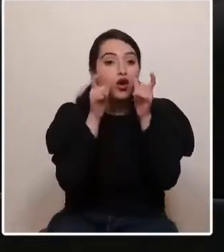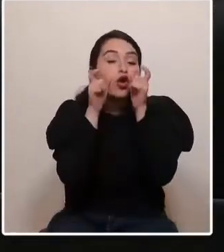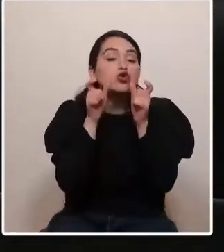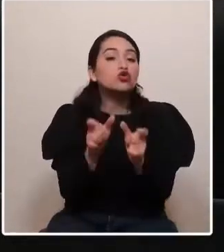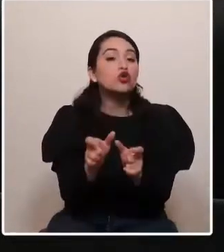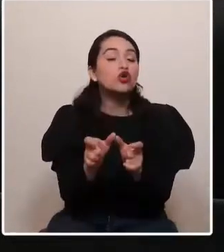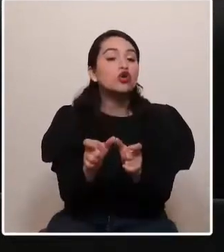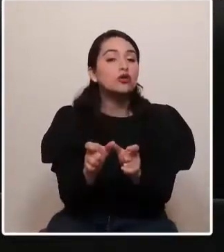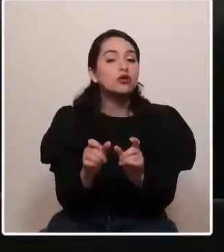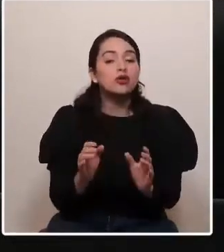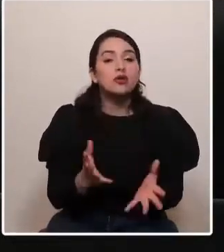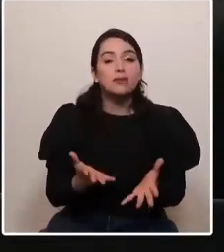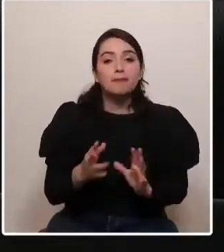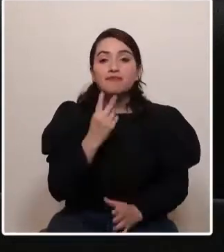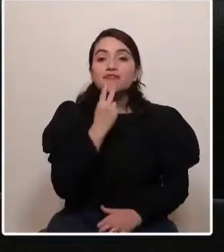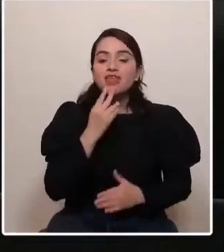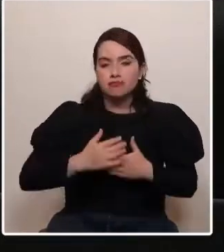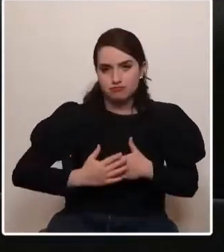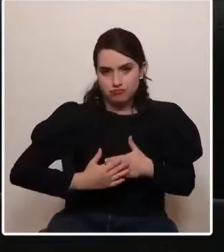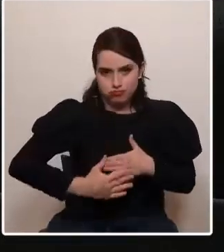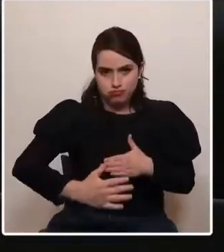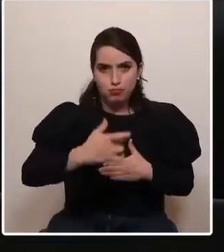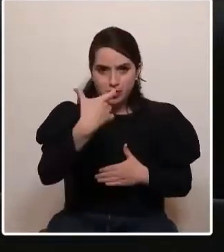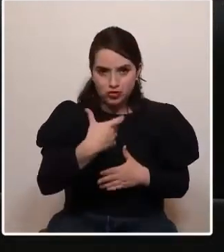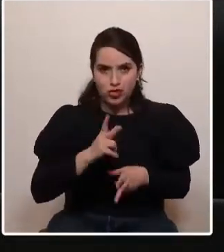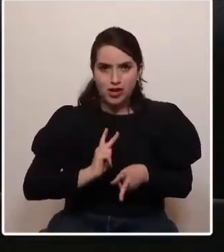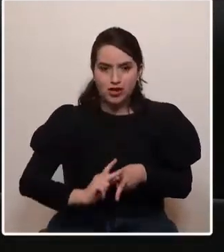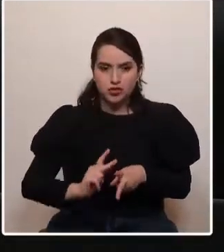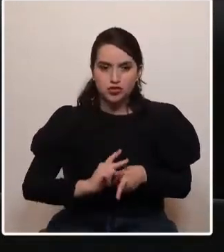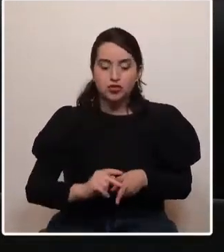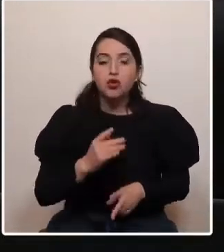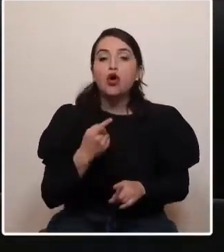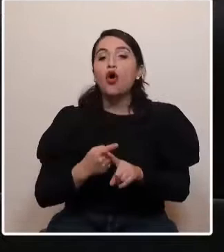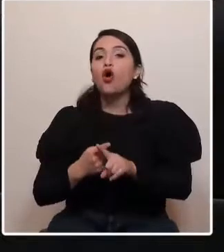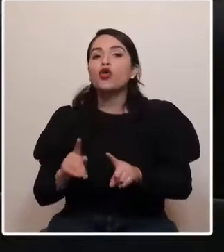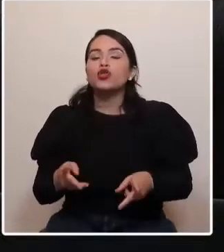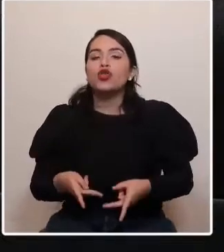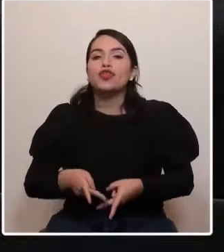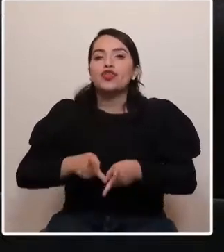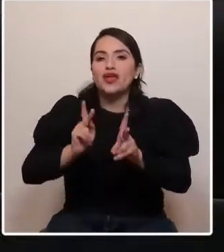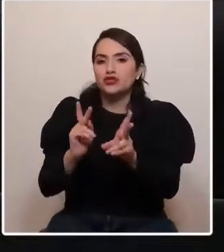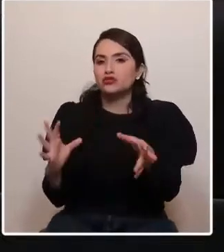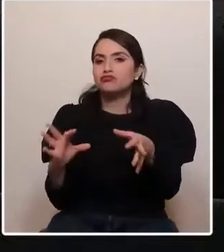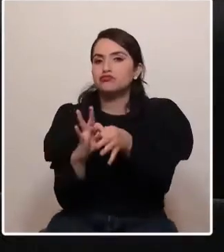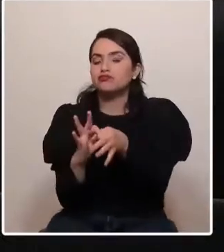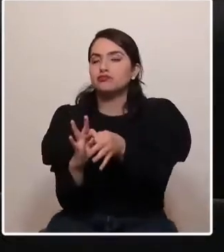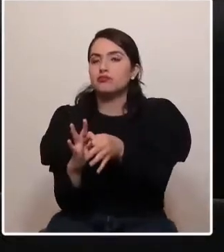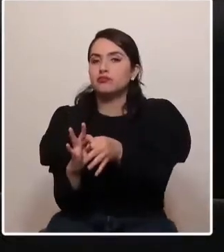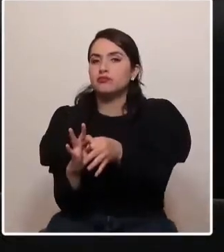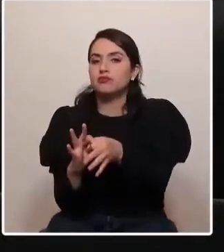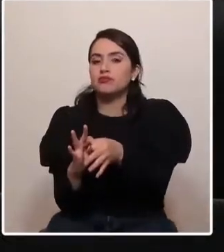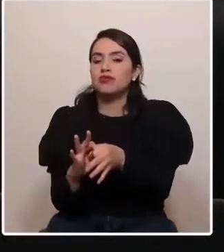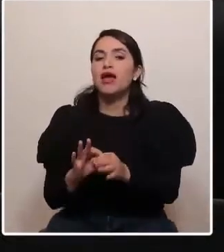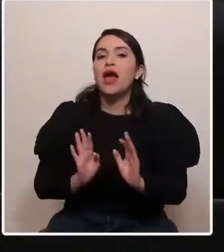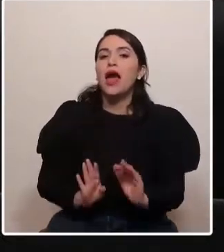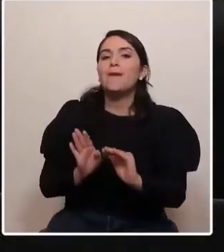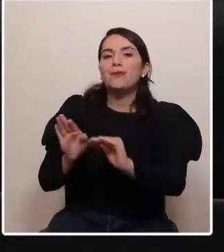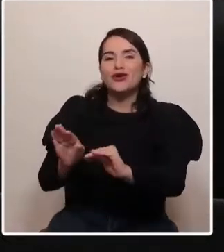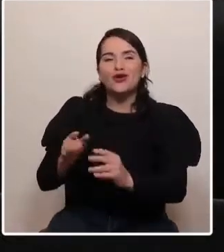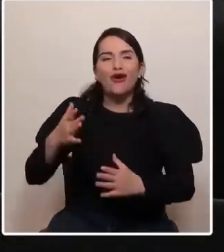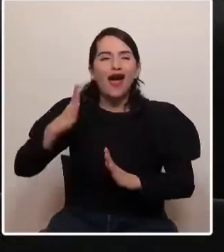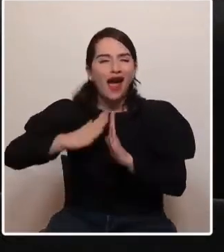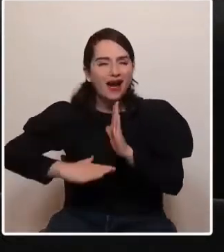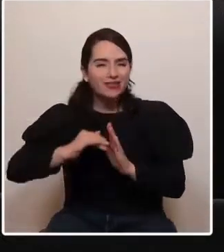la vida del respectivo autor. El inciso tercero reconoce unos derechos conexos al derecho de autor en favor de intérpretes y ejecutantes, artistas en